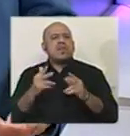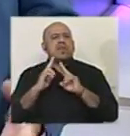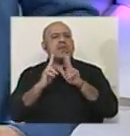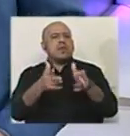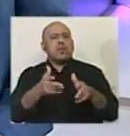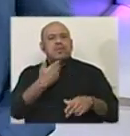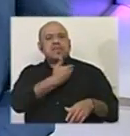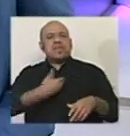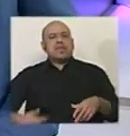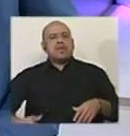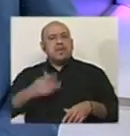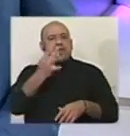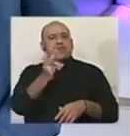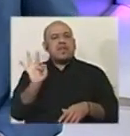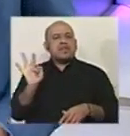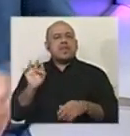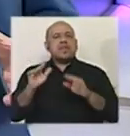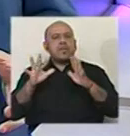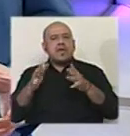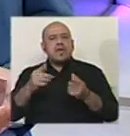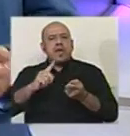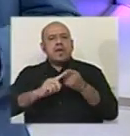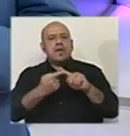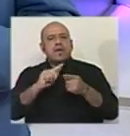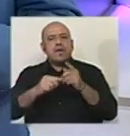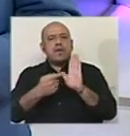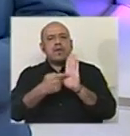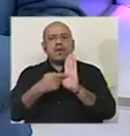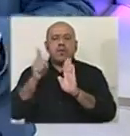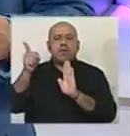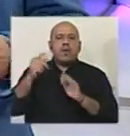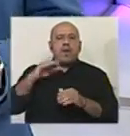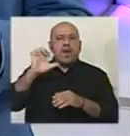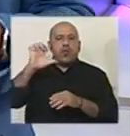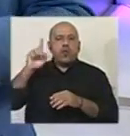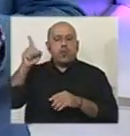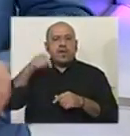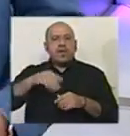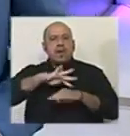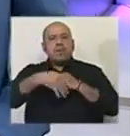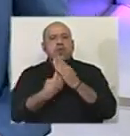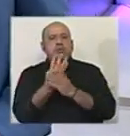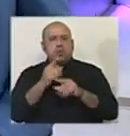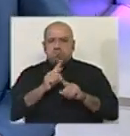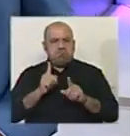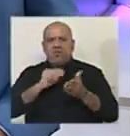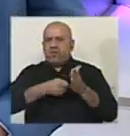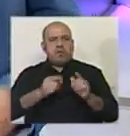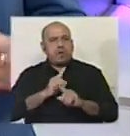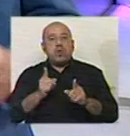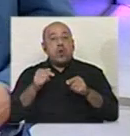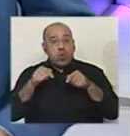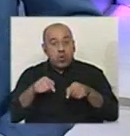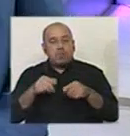Emmanuel Macron sobre el tratado entre la Unión Europea y el Mercosur, de que él no lo firmaría. Bueno, de todo esto vamos a estar hablando en el primer bloque.